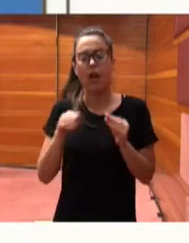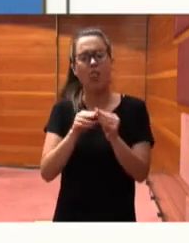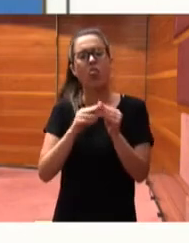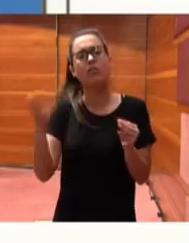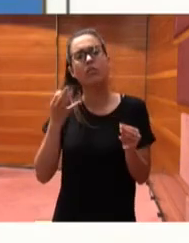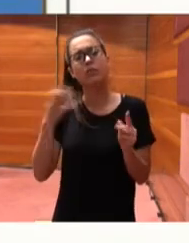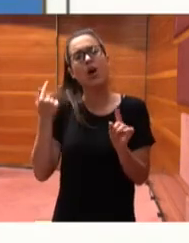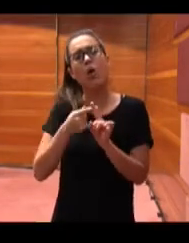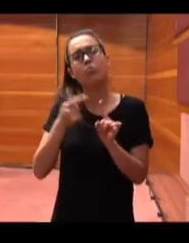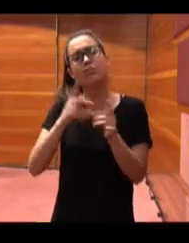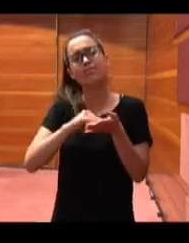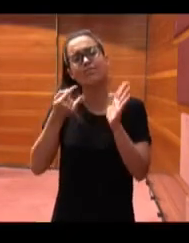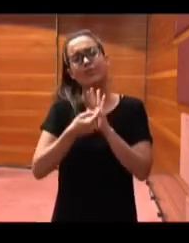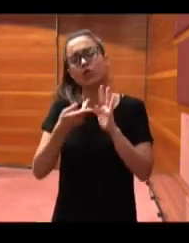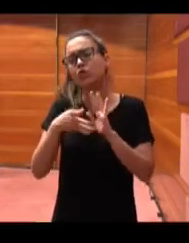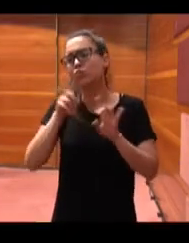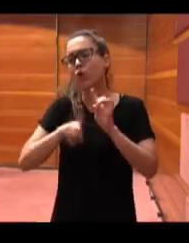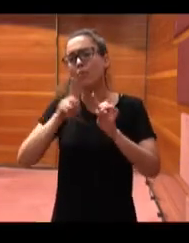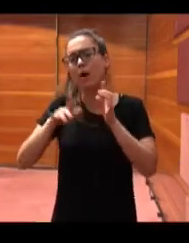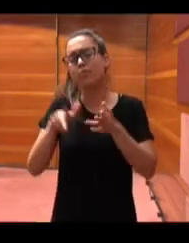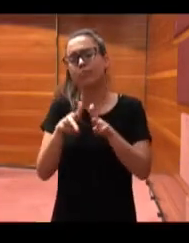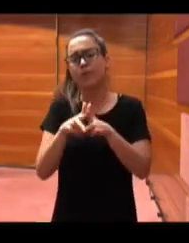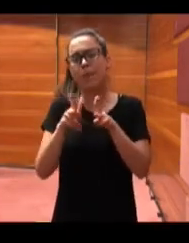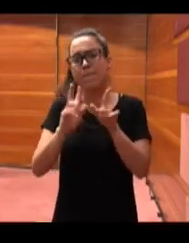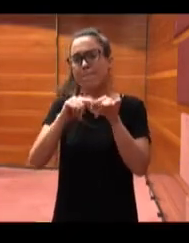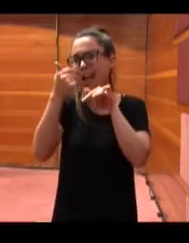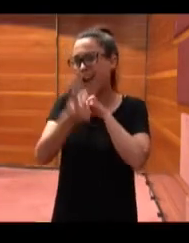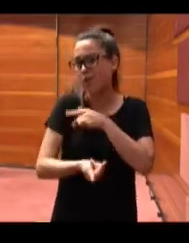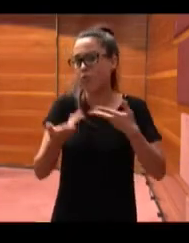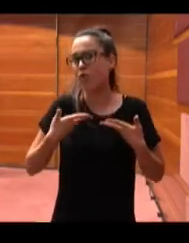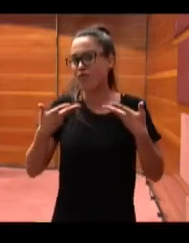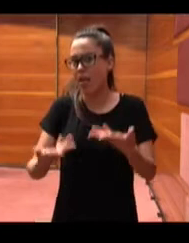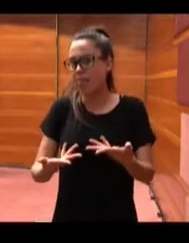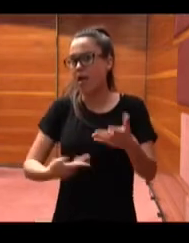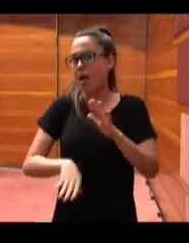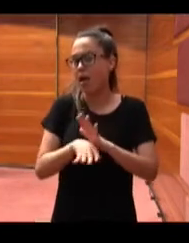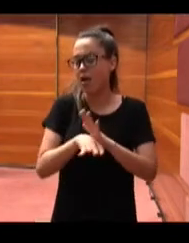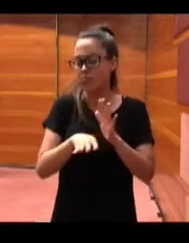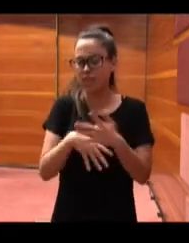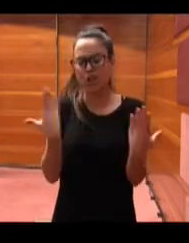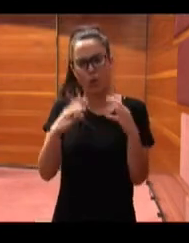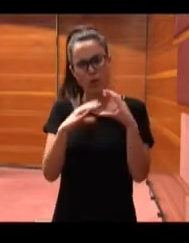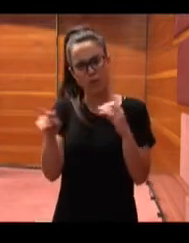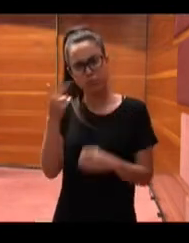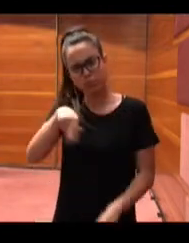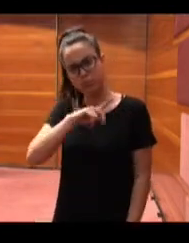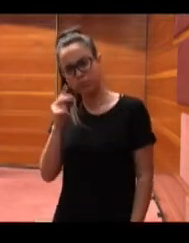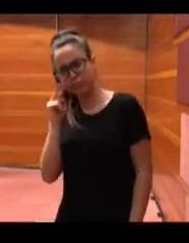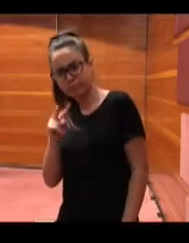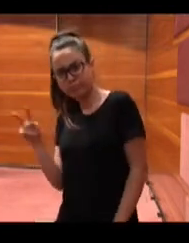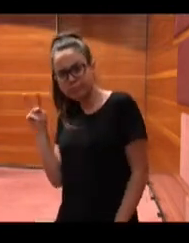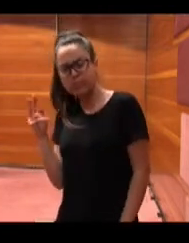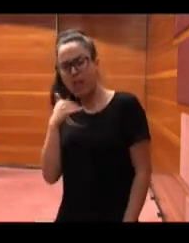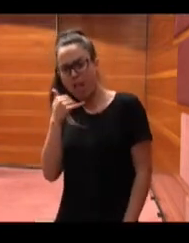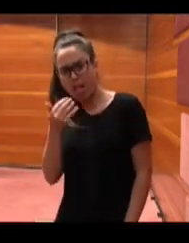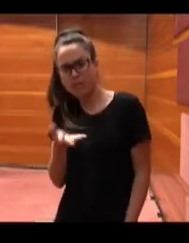resolver problemas de la ciudadanía y recuperar esa confianza mutua. ¿Dónde está la comunicación? ¿En alguno de los puntos? ¿Cuándo